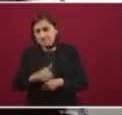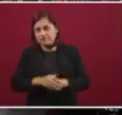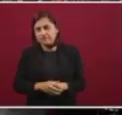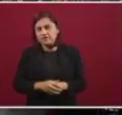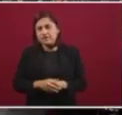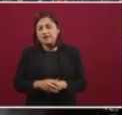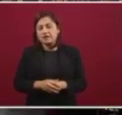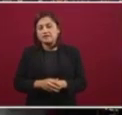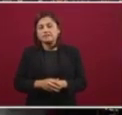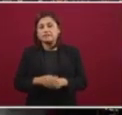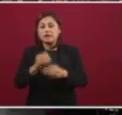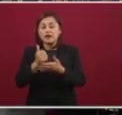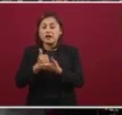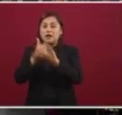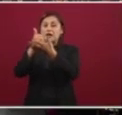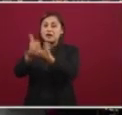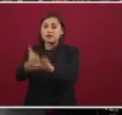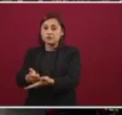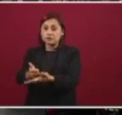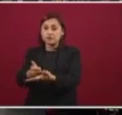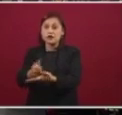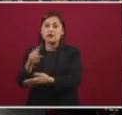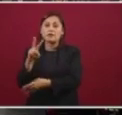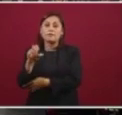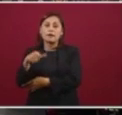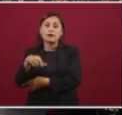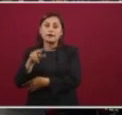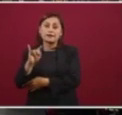repoblar lo que es la vaquita marina. Sin embargo,